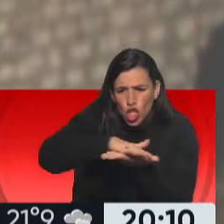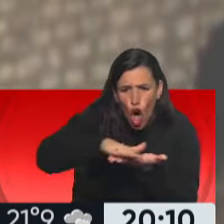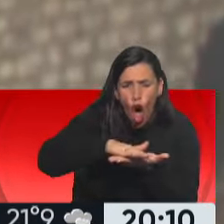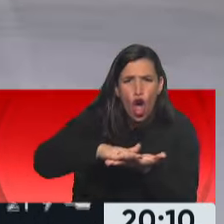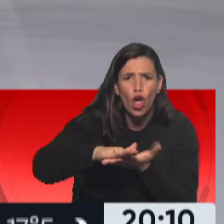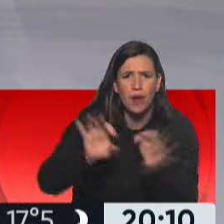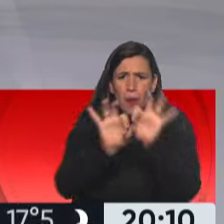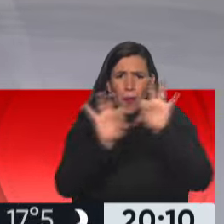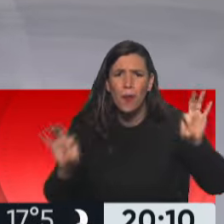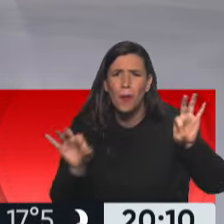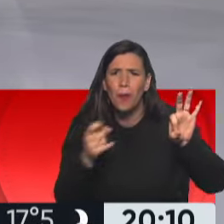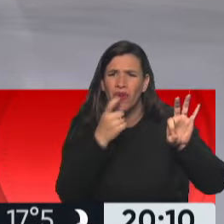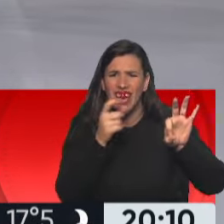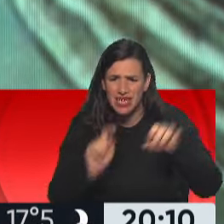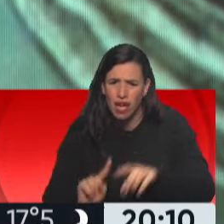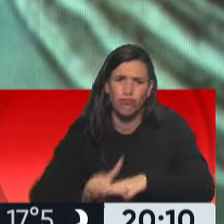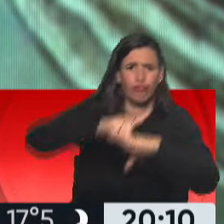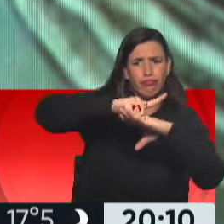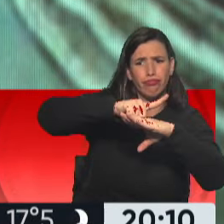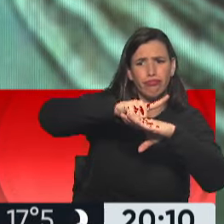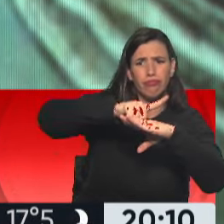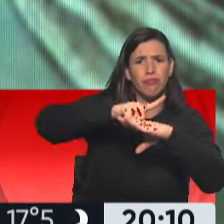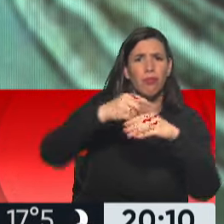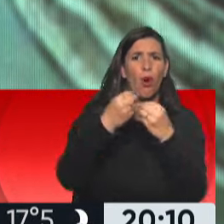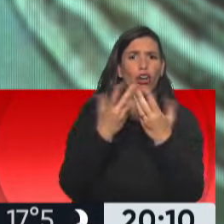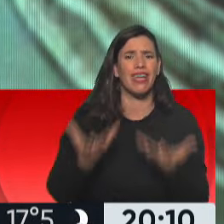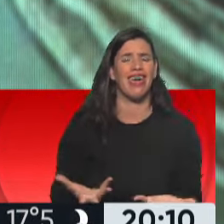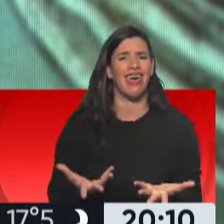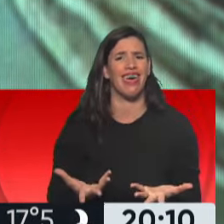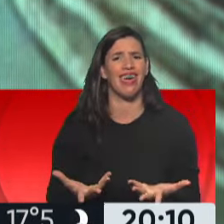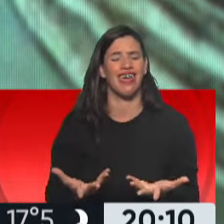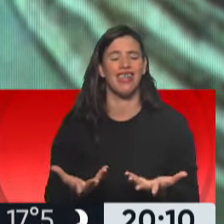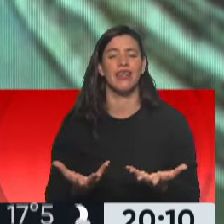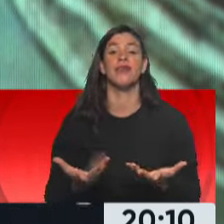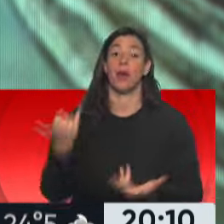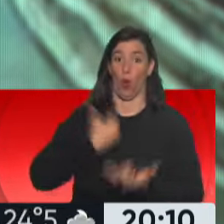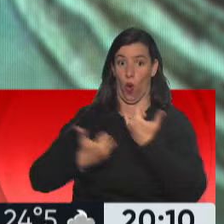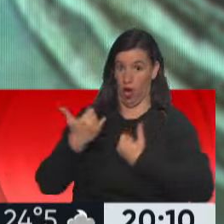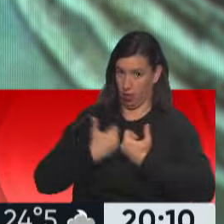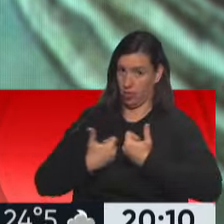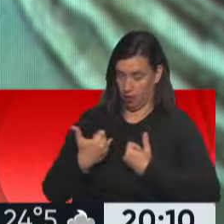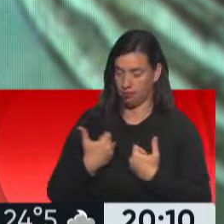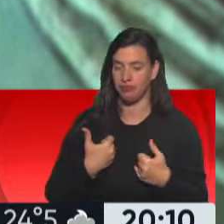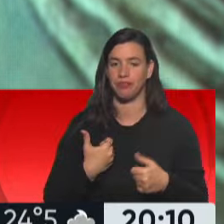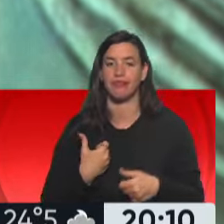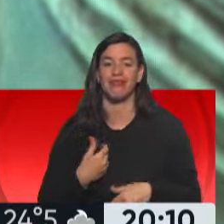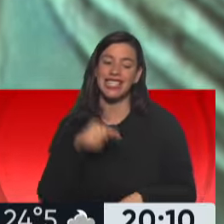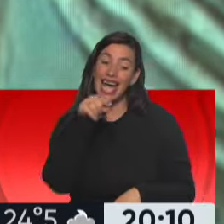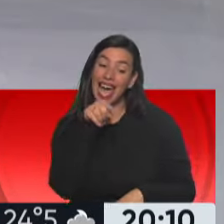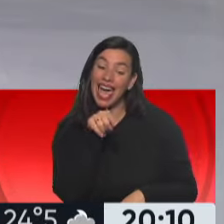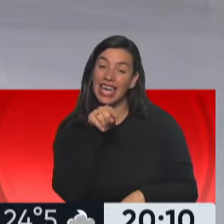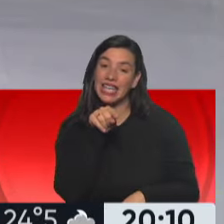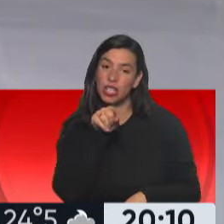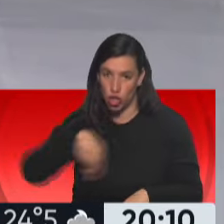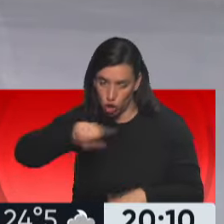fallaste en una varilla? ¿Pero qué pasaba con esa varilla? Pregunté, ¿por qué esa varilla? Me cuentan sí, que ellos utilizaban ese detalle de sacar